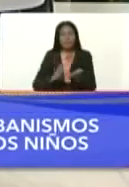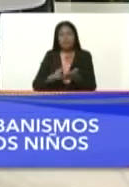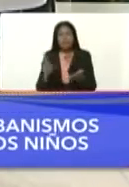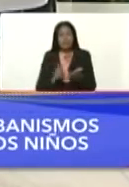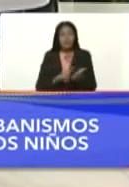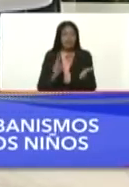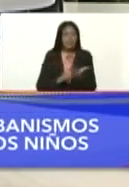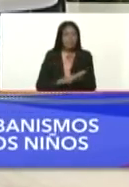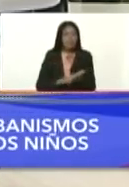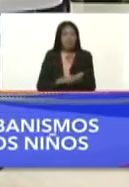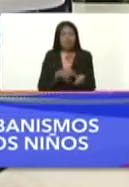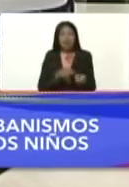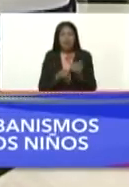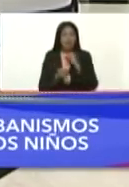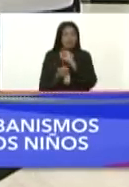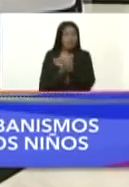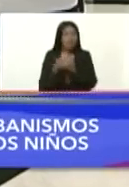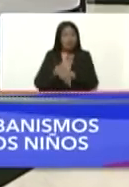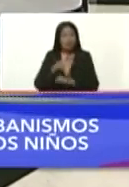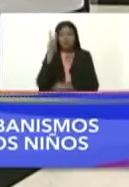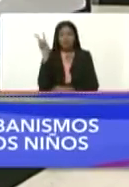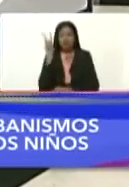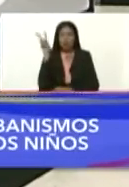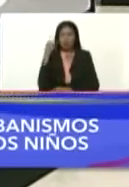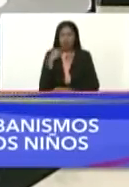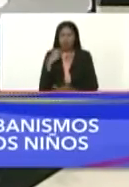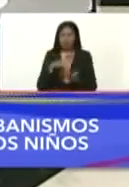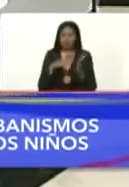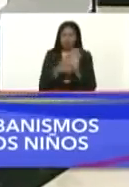que la dictadura en venezuela que dictadura